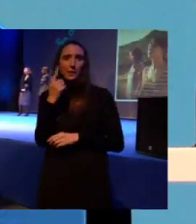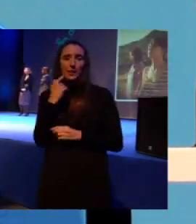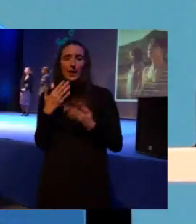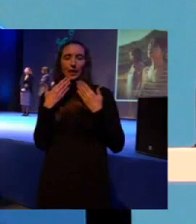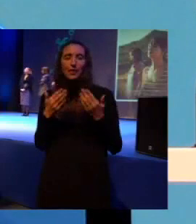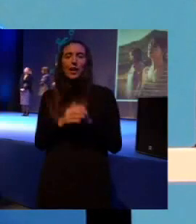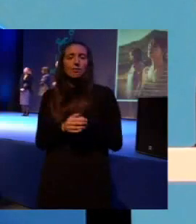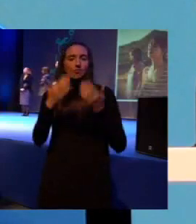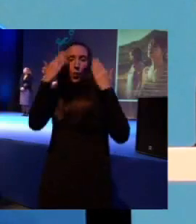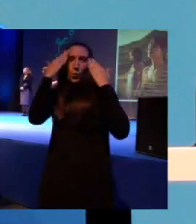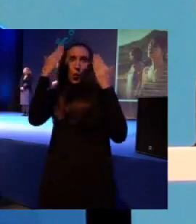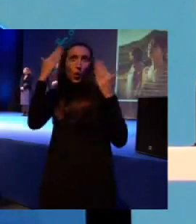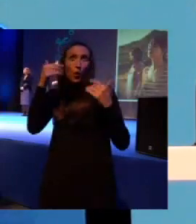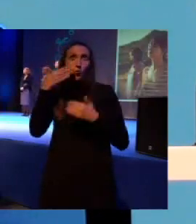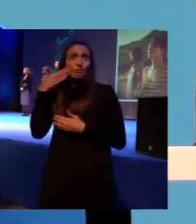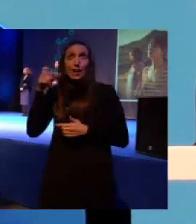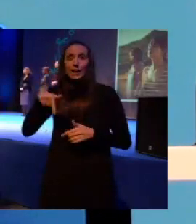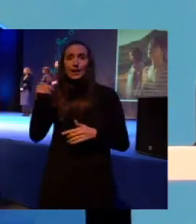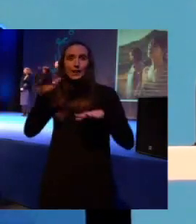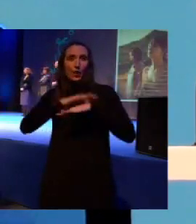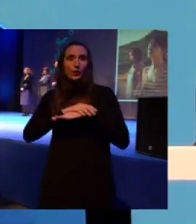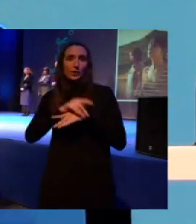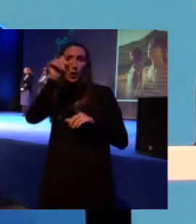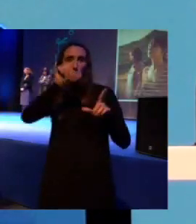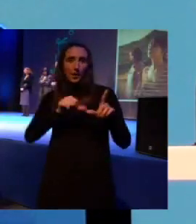honor enorme estar aquí esta noche con esta película.